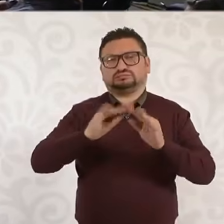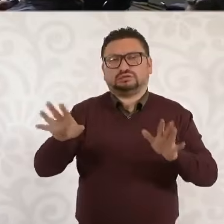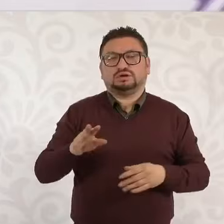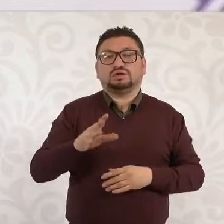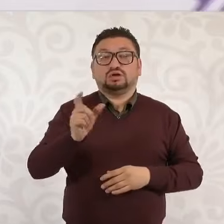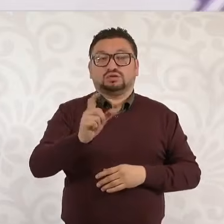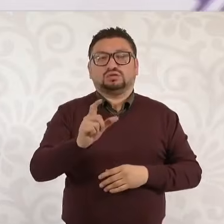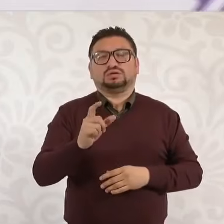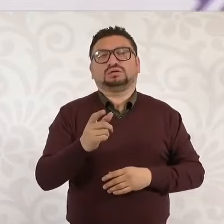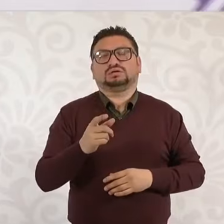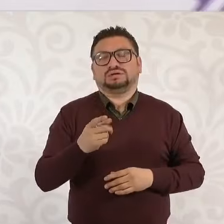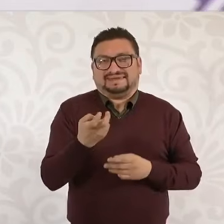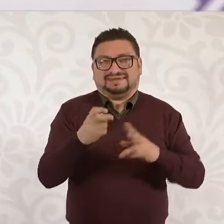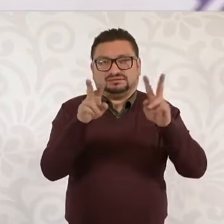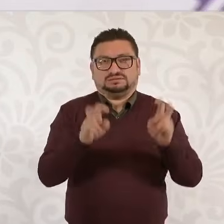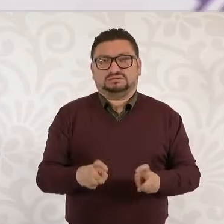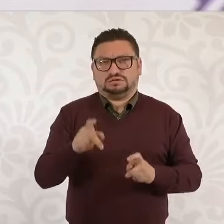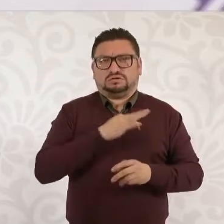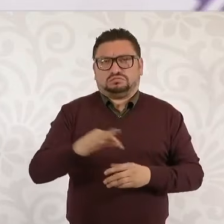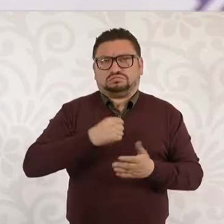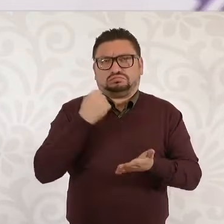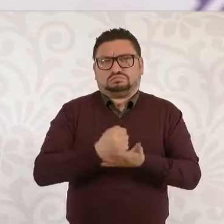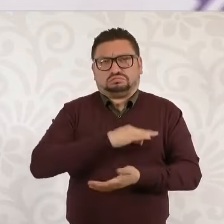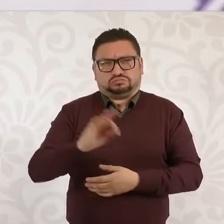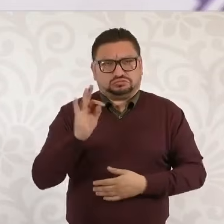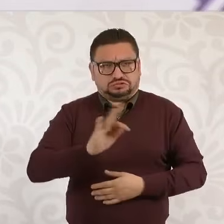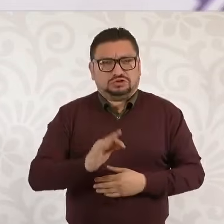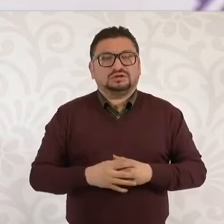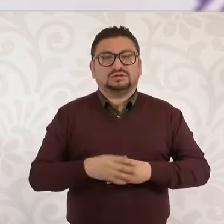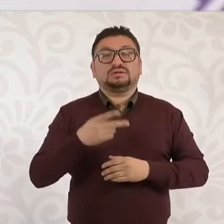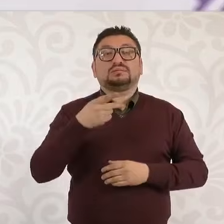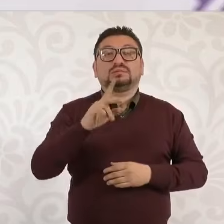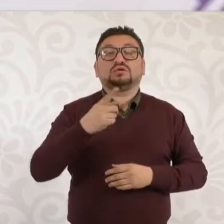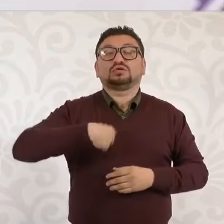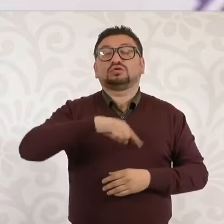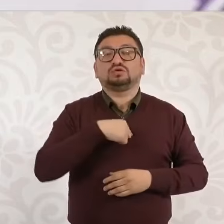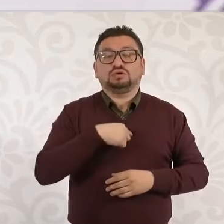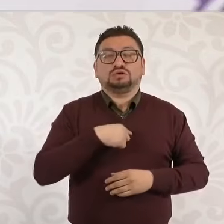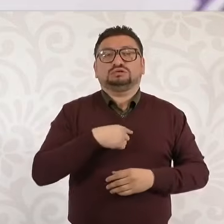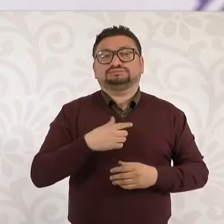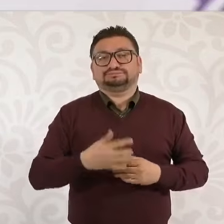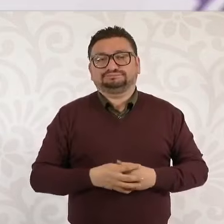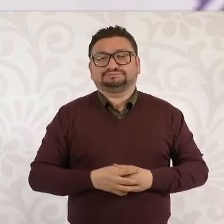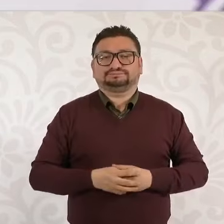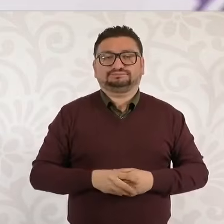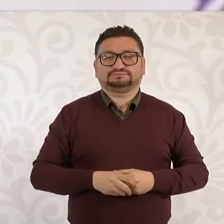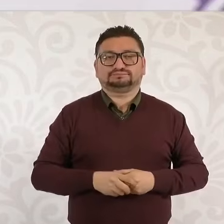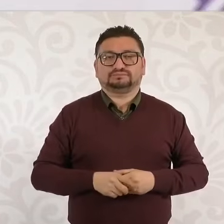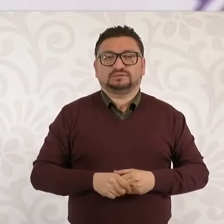aprobar, incluso estos temas pues pueden aprobarse de todas maneras, ¿no? Lo que nosotros